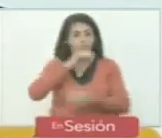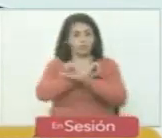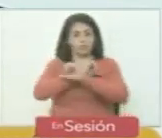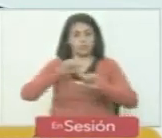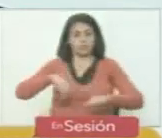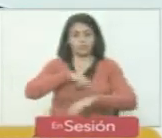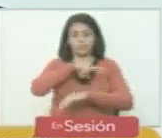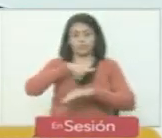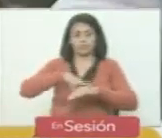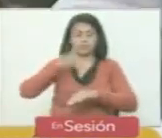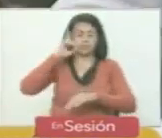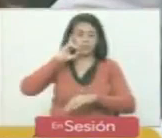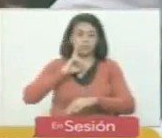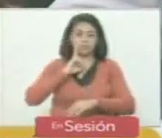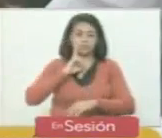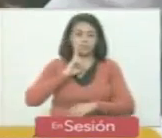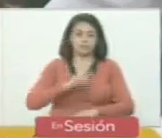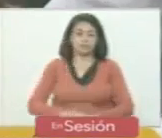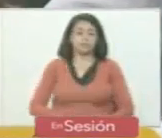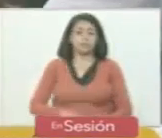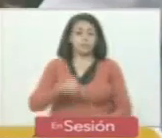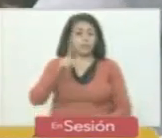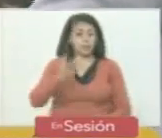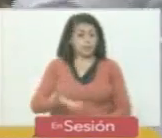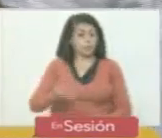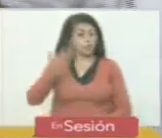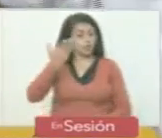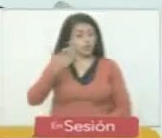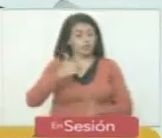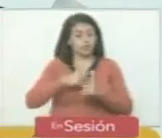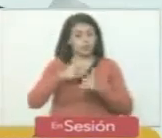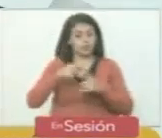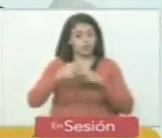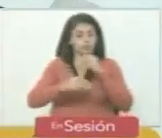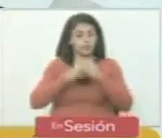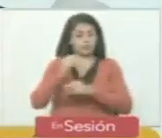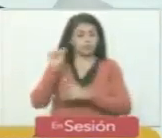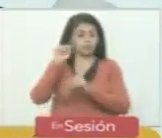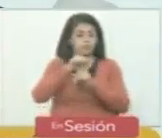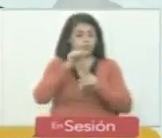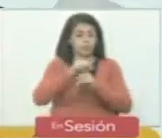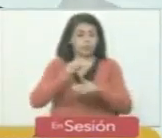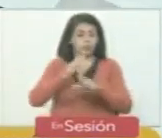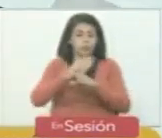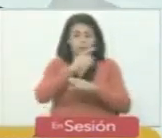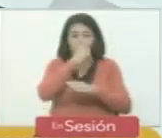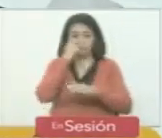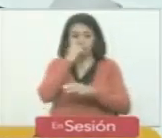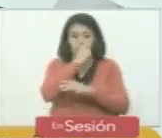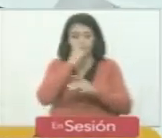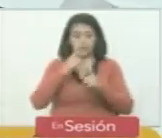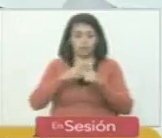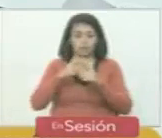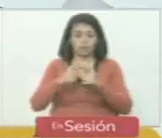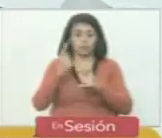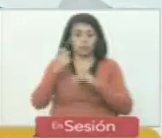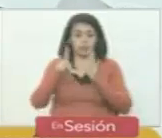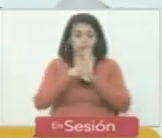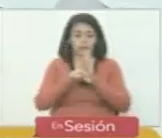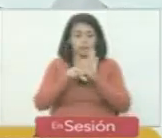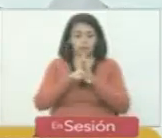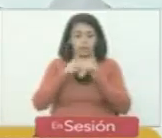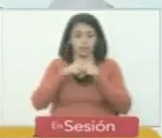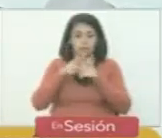Nacional Bolivariana ha sido un bastión fundamental en la lucha contra las drogas, los ilícitos